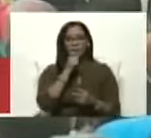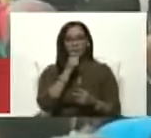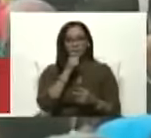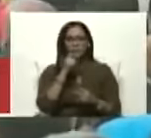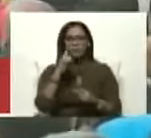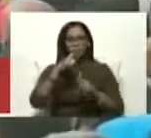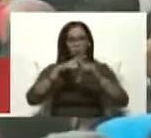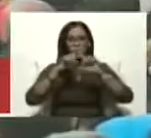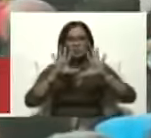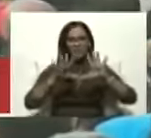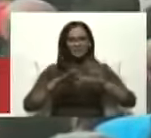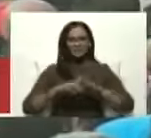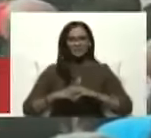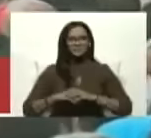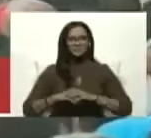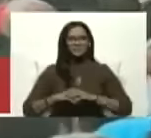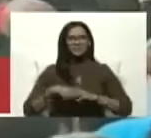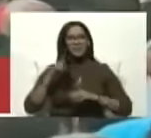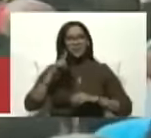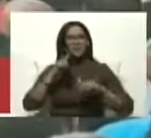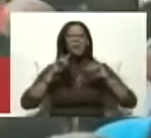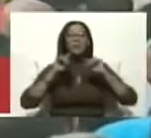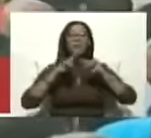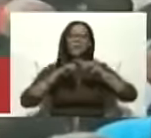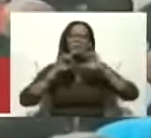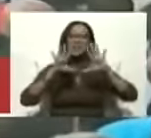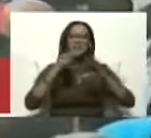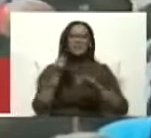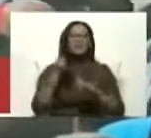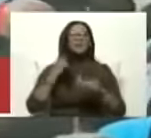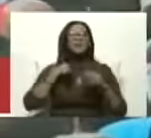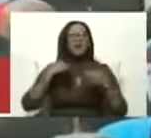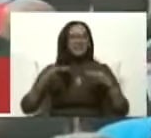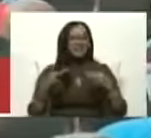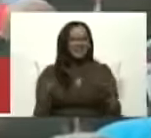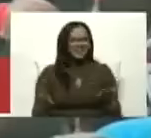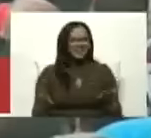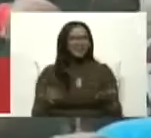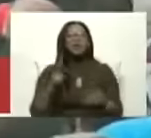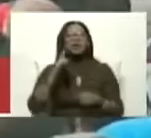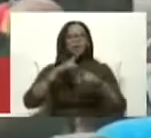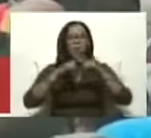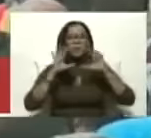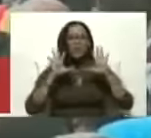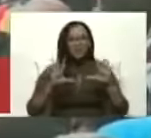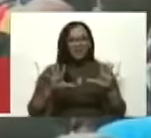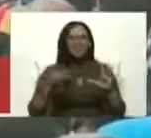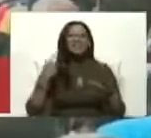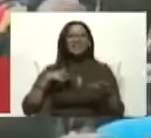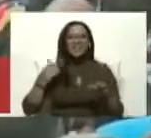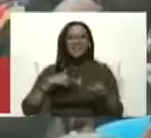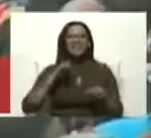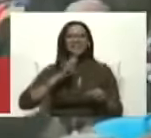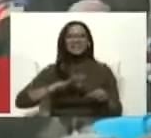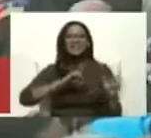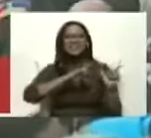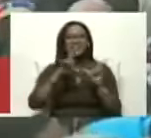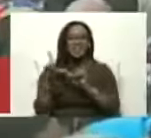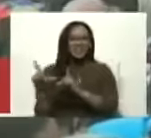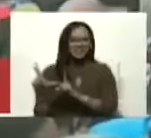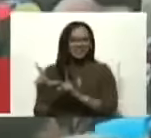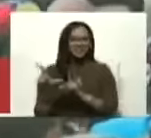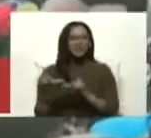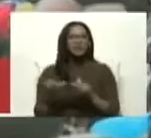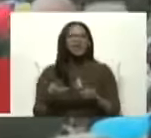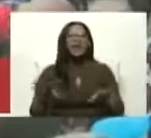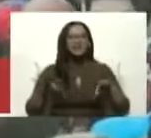el 1x10. ¿El 1x10 cómo va, Guatire? El 1x10 tiene que estar listo,